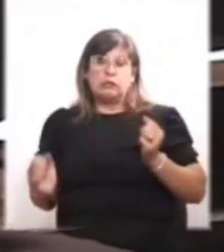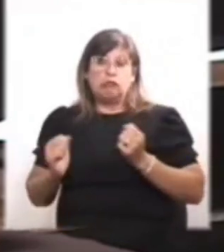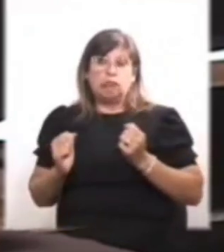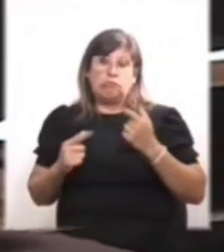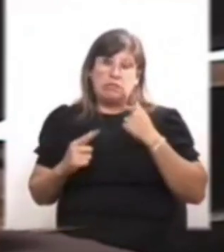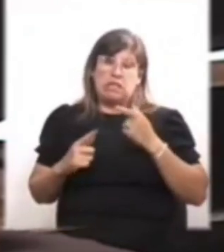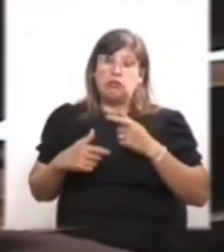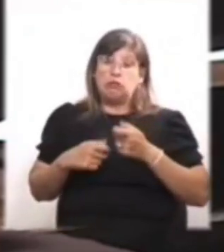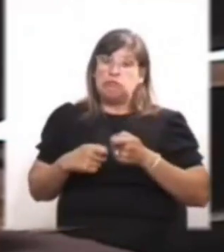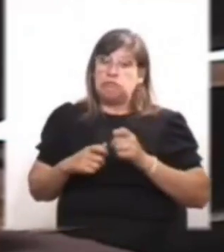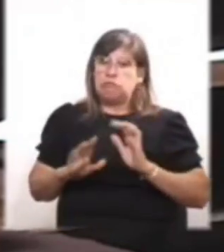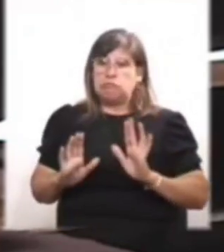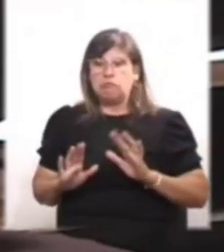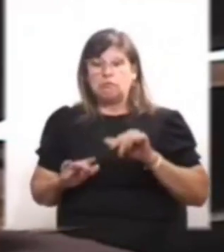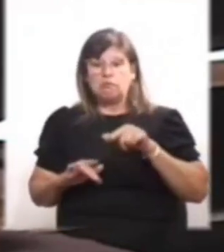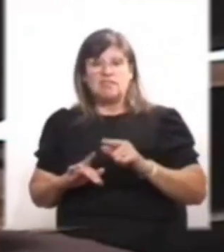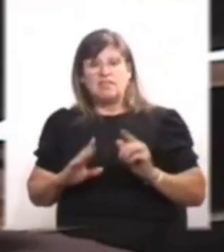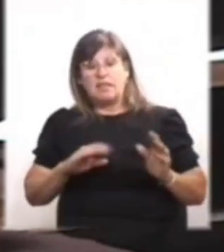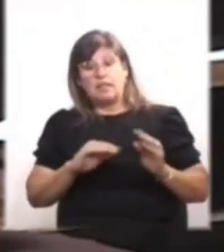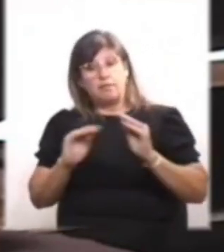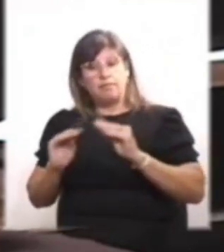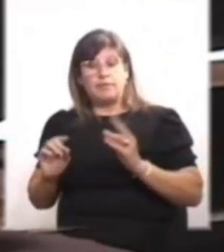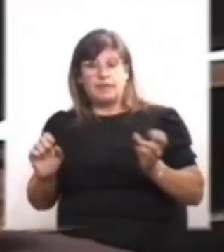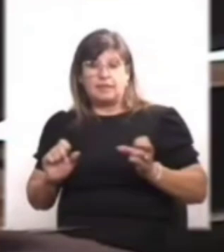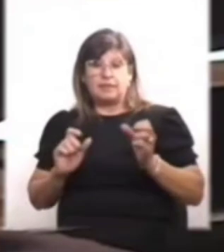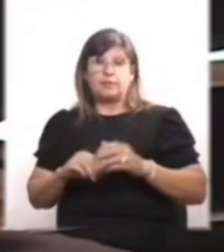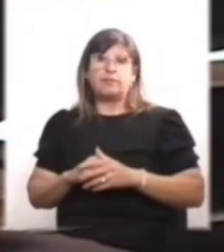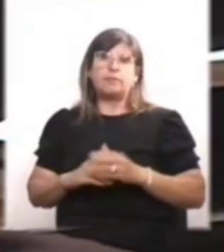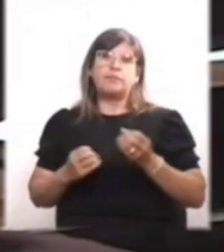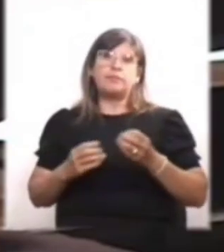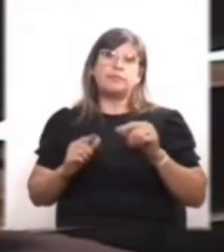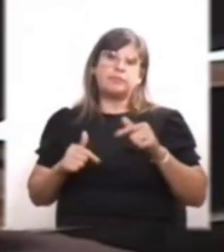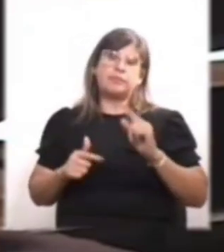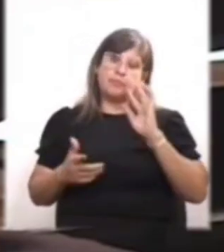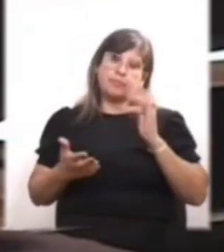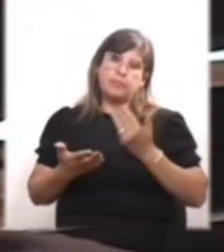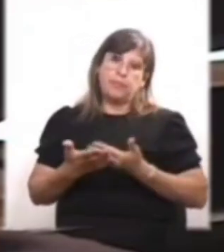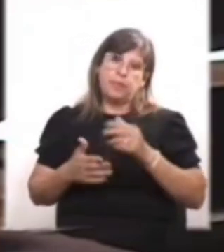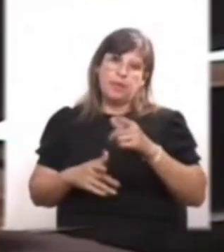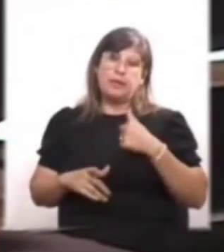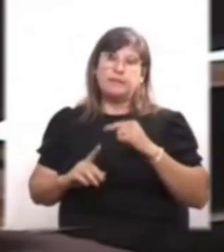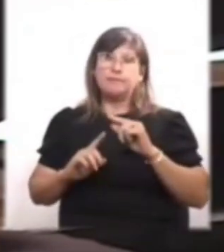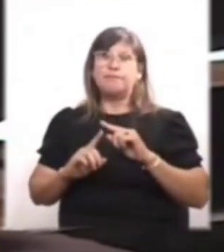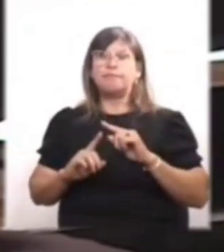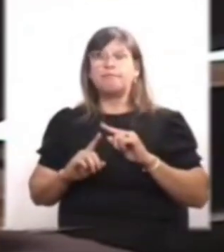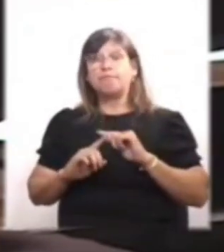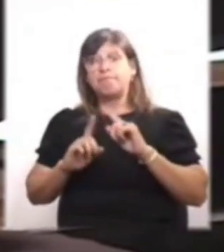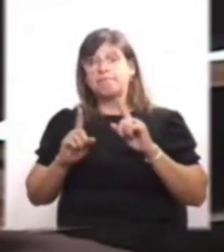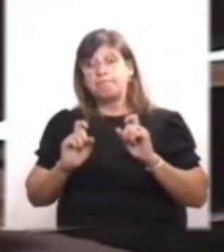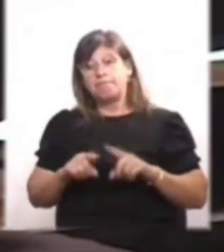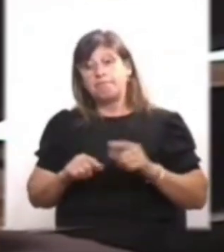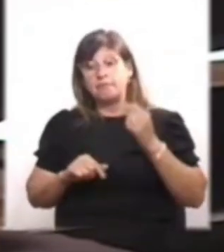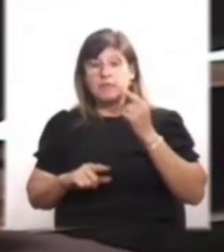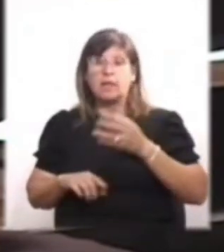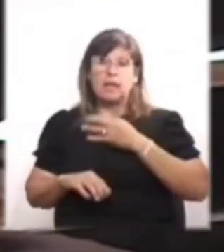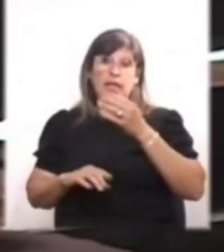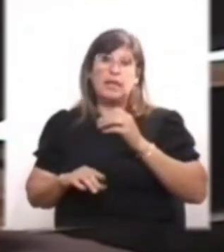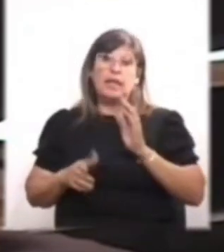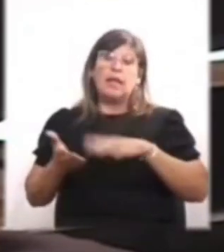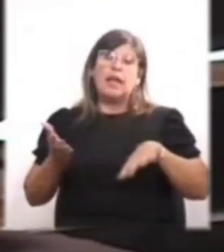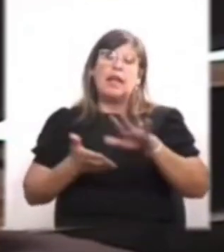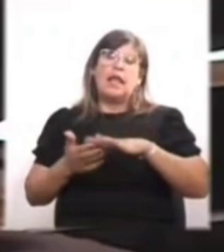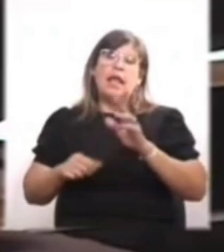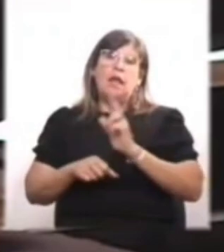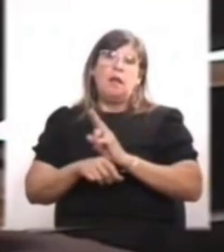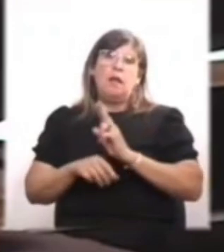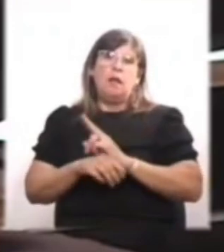vean afectados si este pasaje se produce, porque plantearon la hipótesis de que pudieran ser declaradas áreas protegidas, cosa